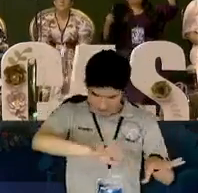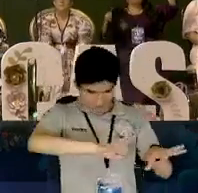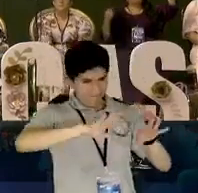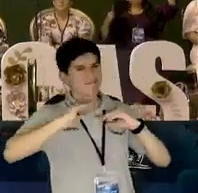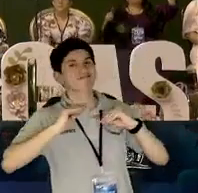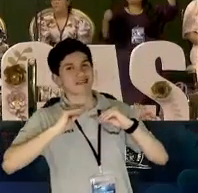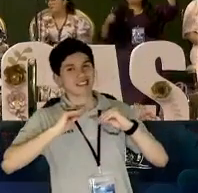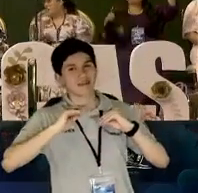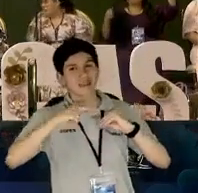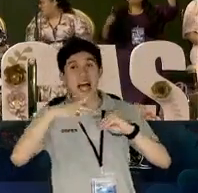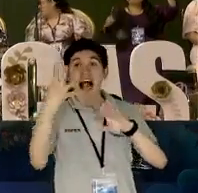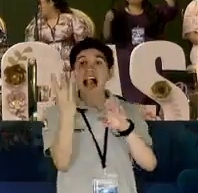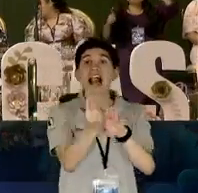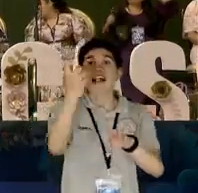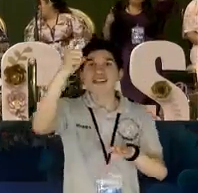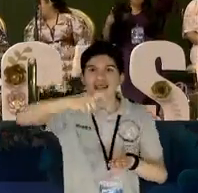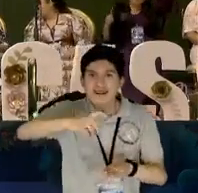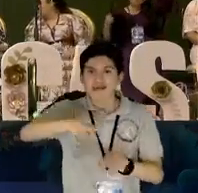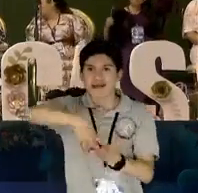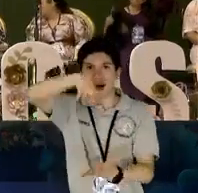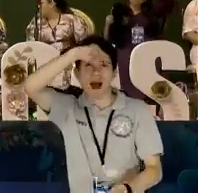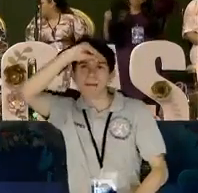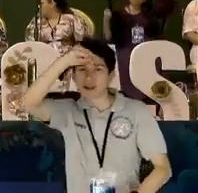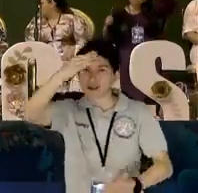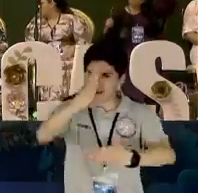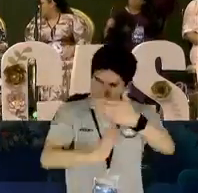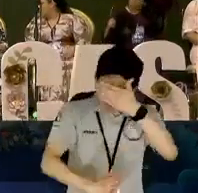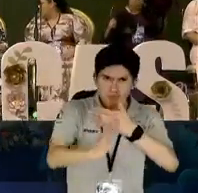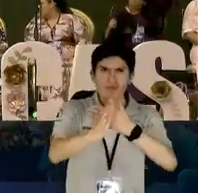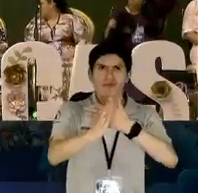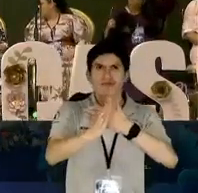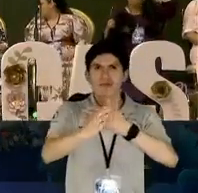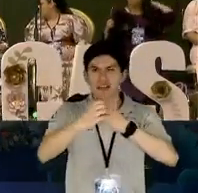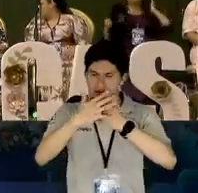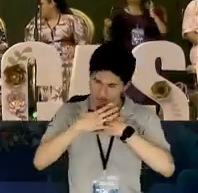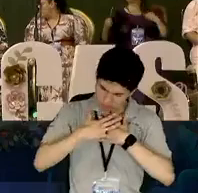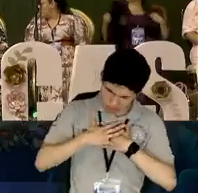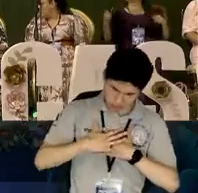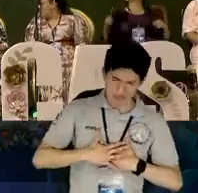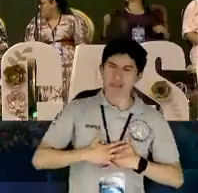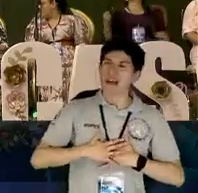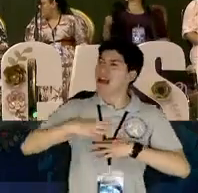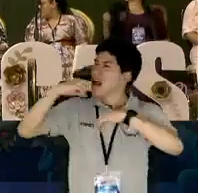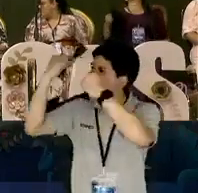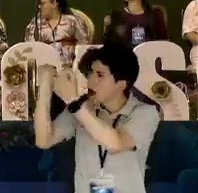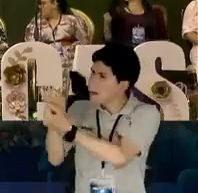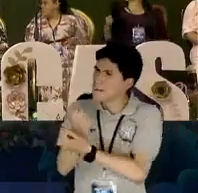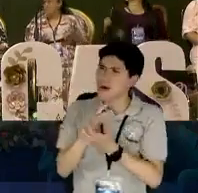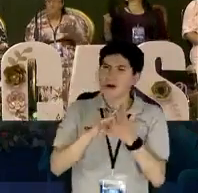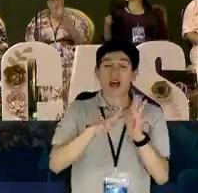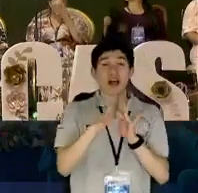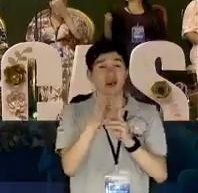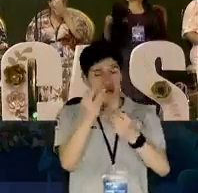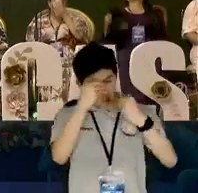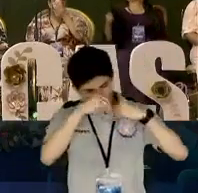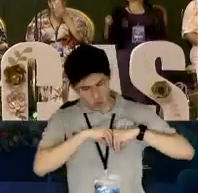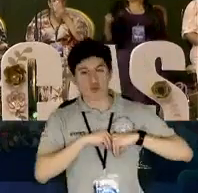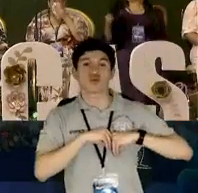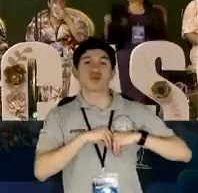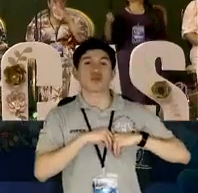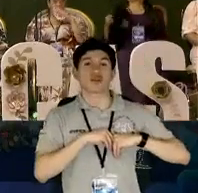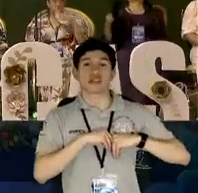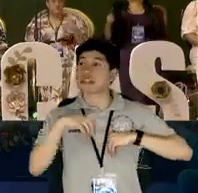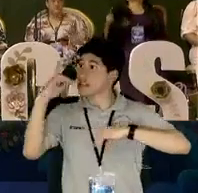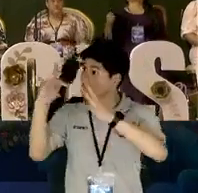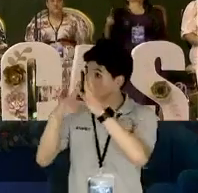ser humilde, a tener mansedumbre, a tener el amor de Cristo Jesús, que es el que nos permanece, el que permite que